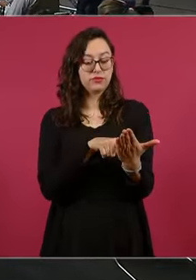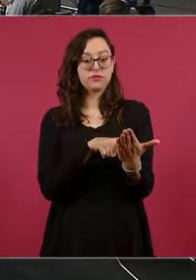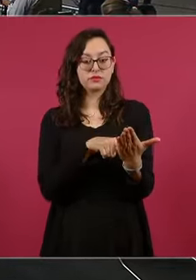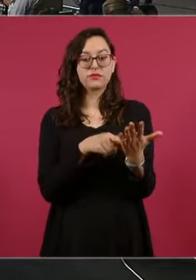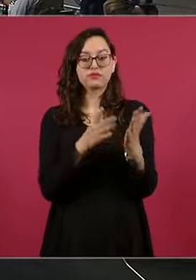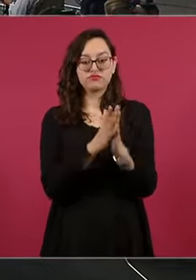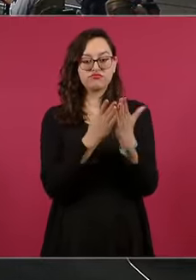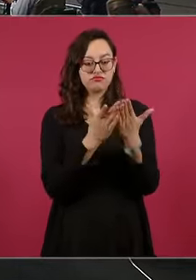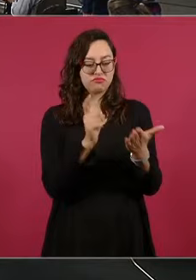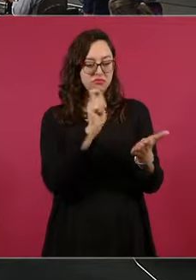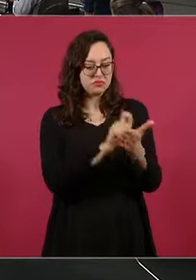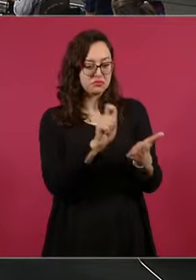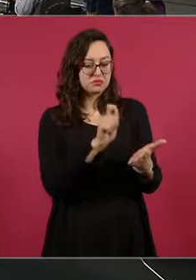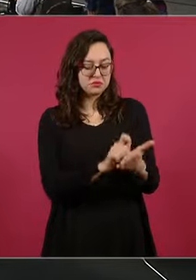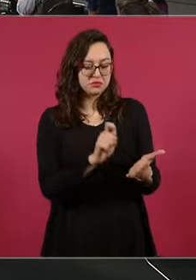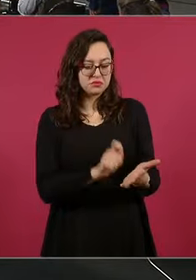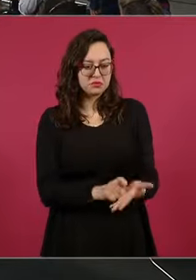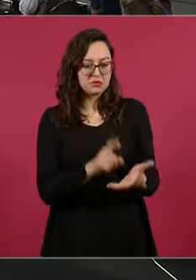con la suerte.